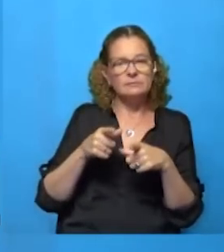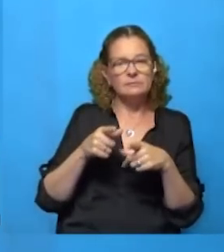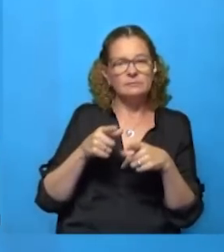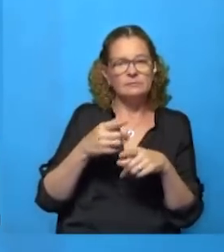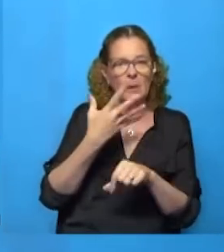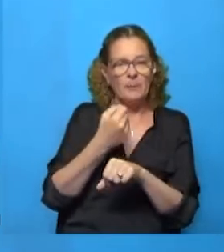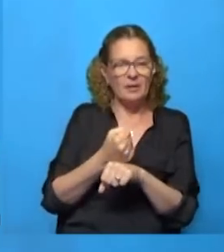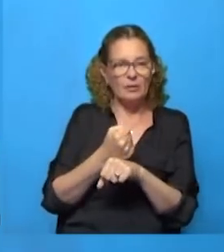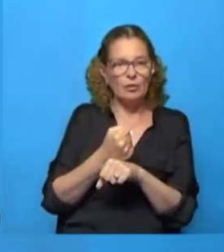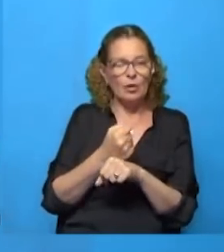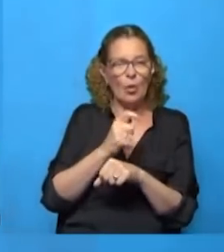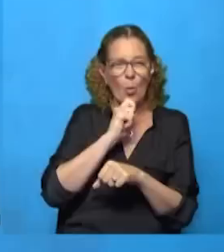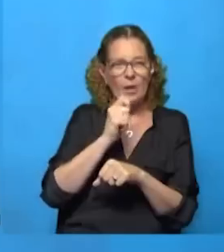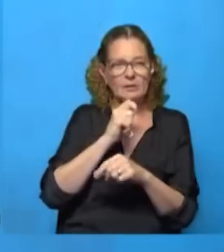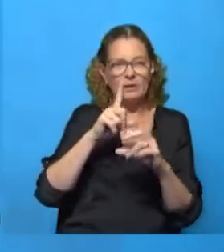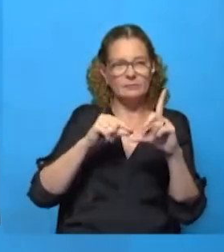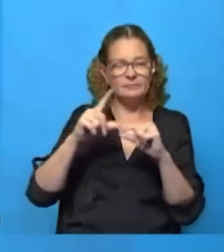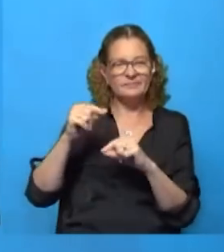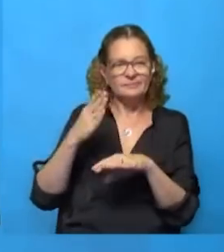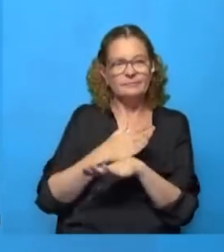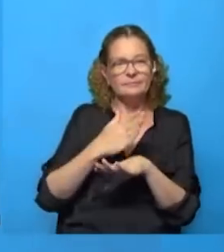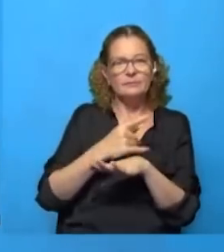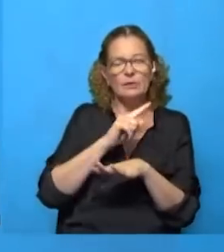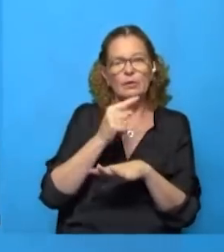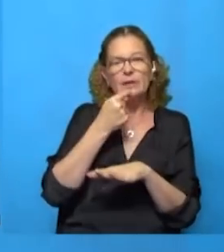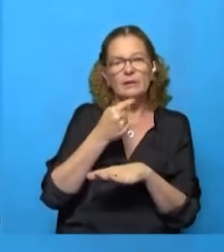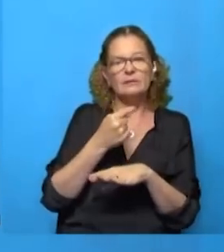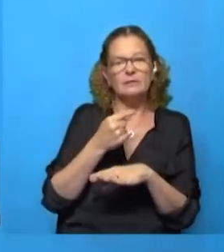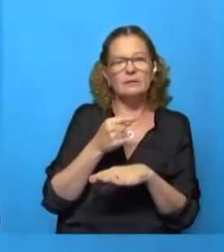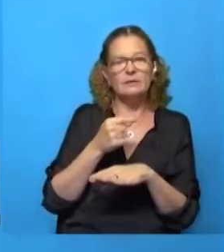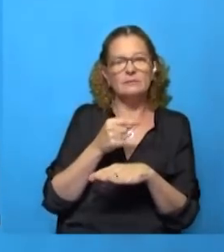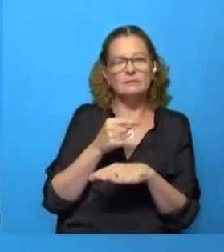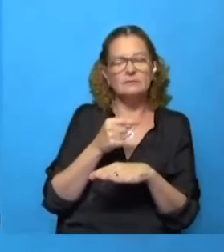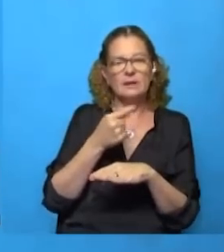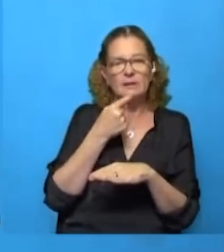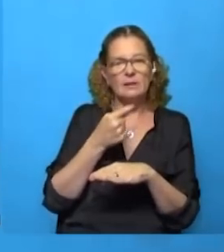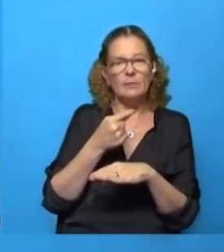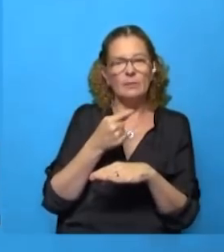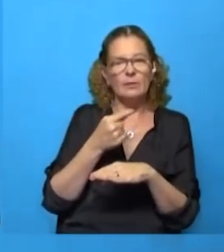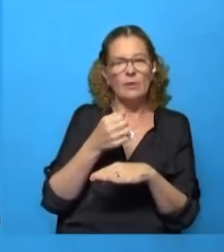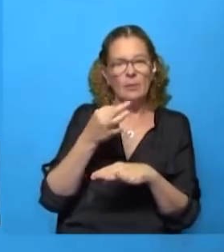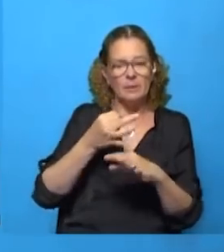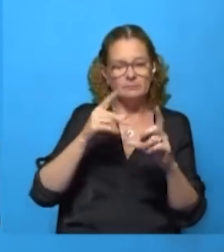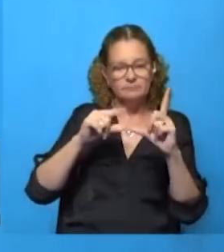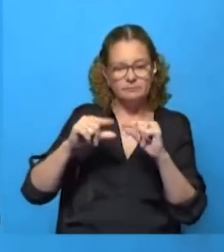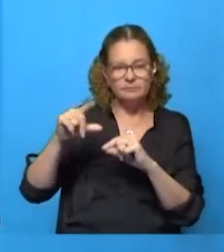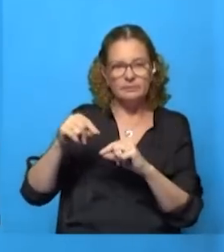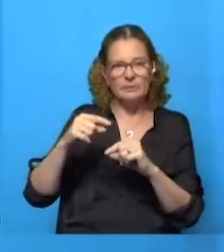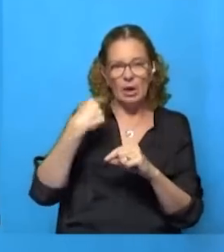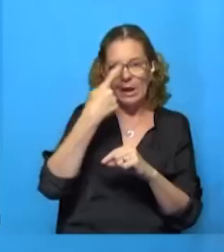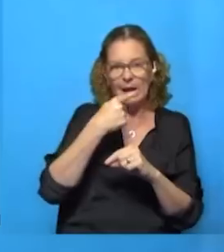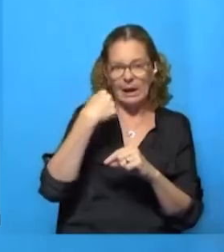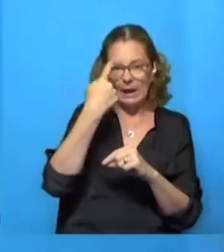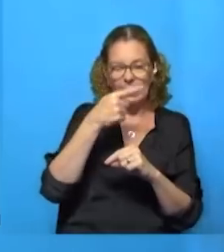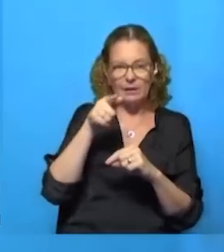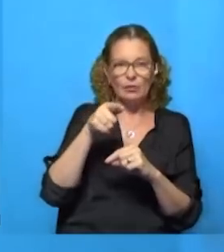aplicación de las encuestas no decir antes no se concebido una encuesta digamos relativamente bien hecha sino era cara a cara